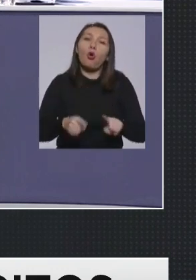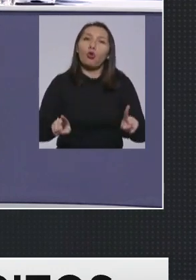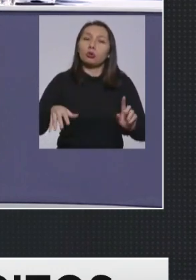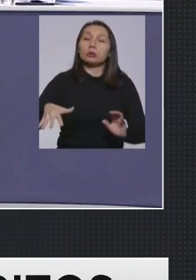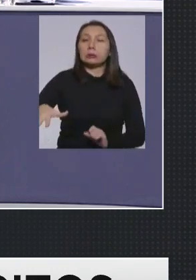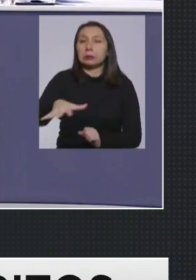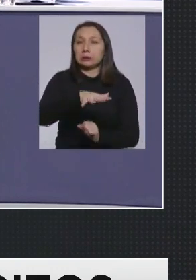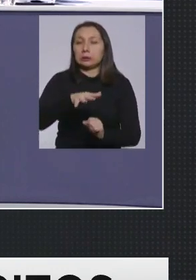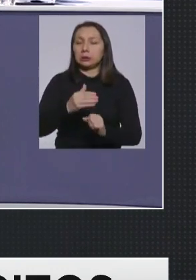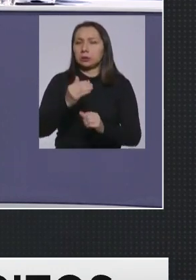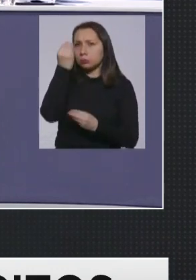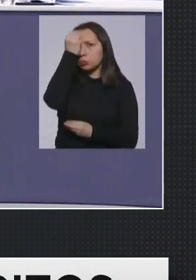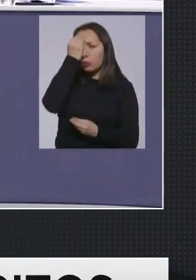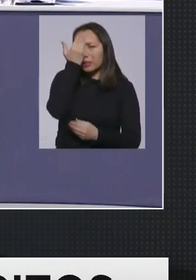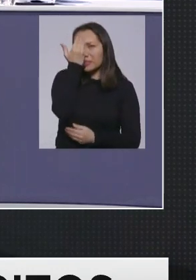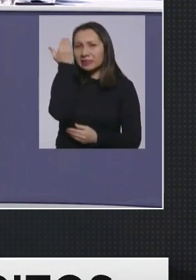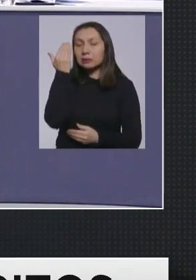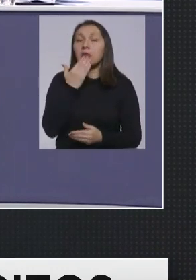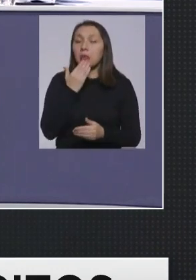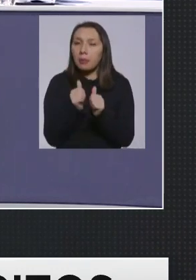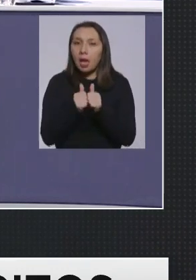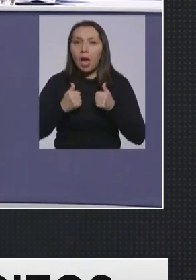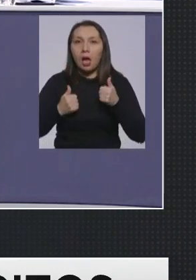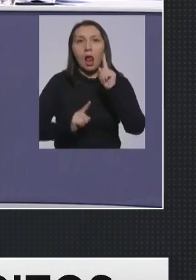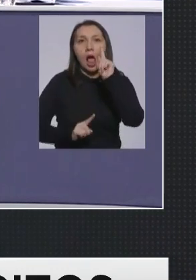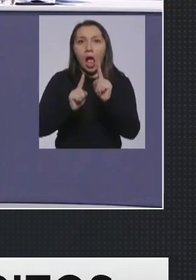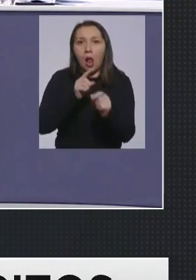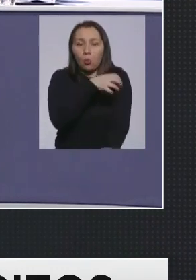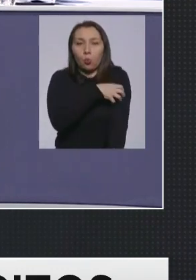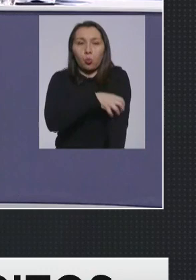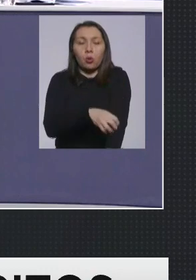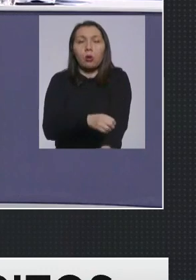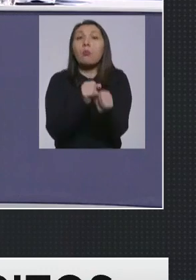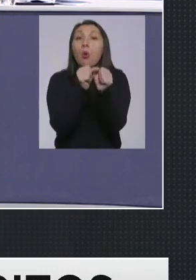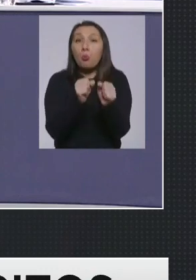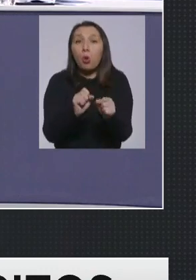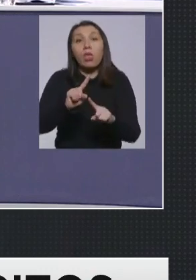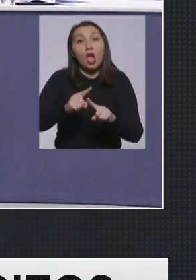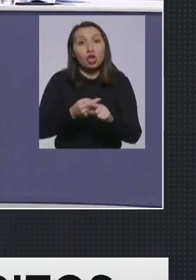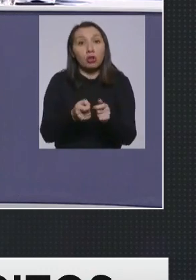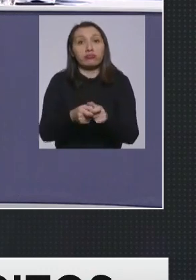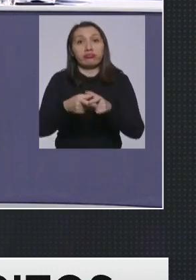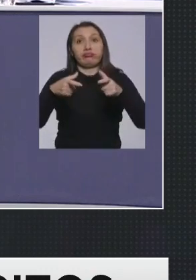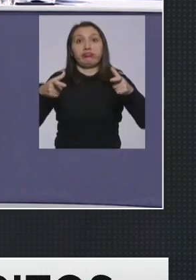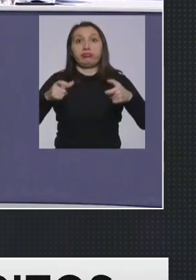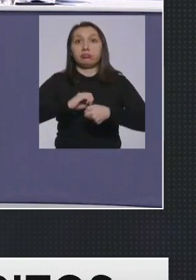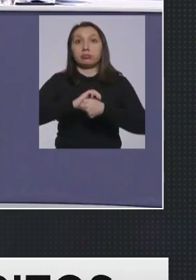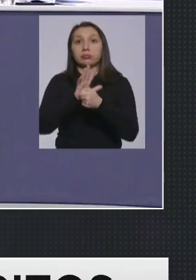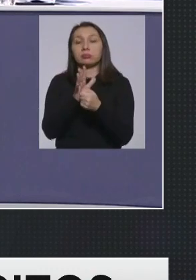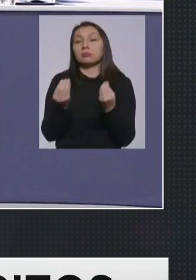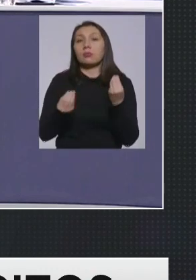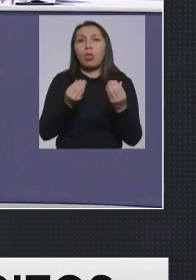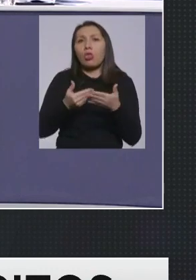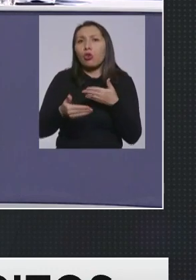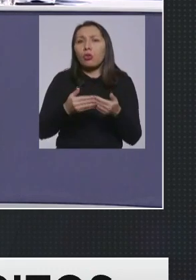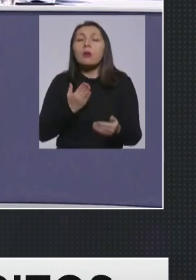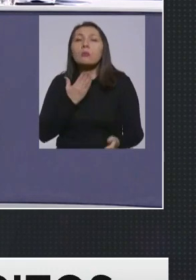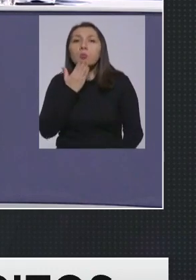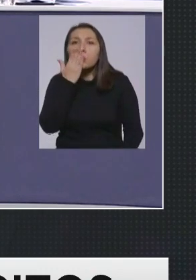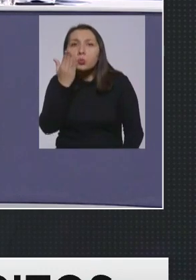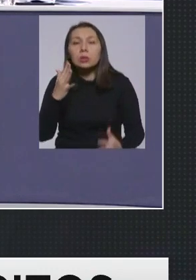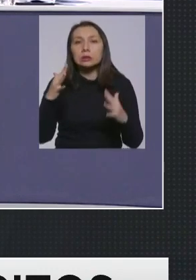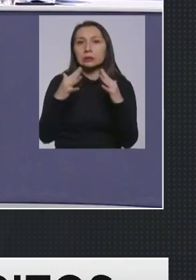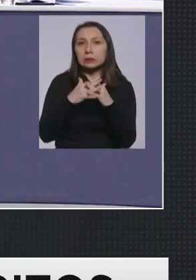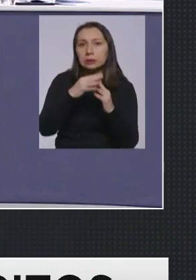preocupa expertos también autoridades de algunas regiones por posibles rebrotes del códido particularmente en punta arena chillán